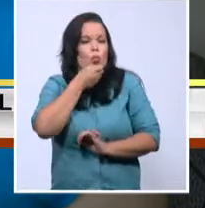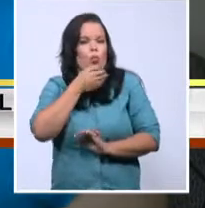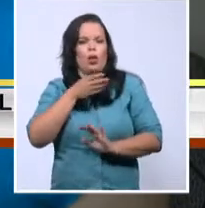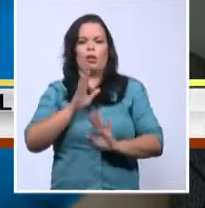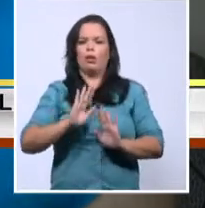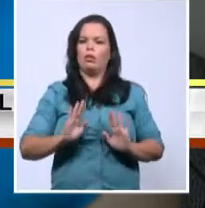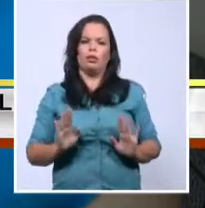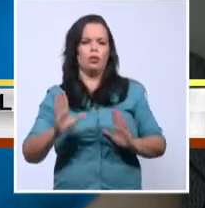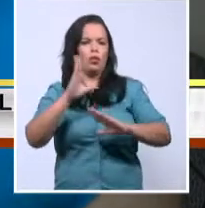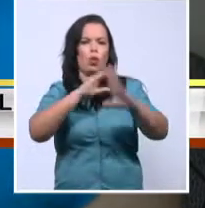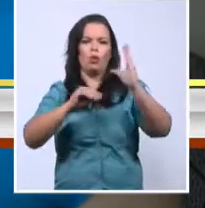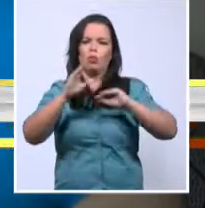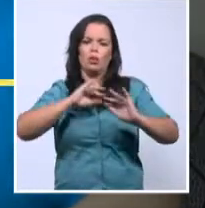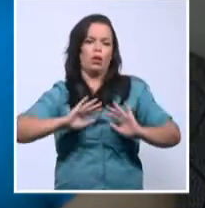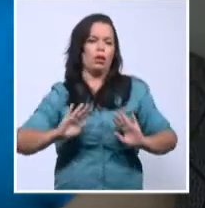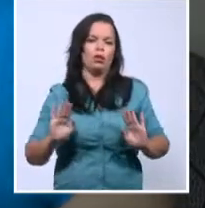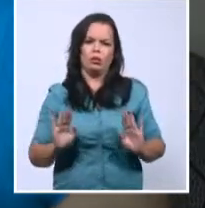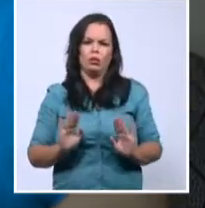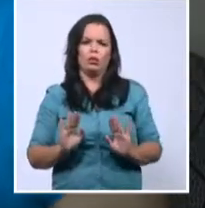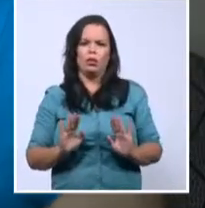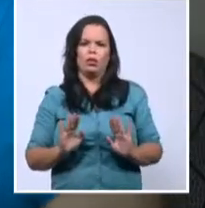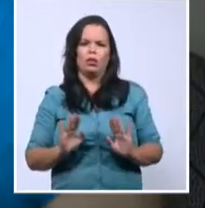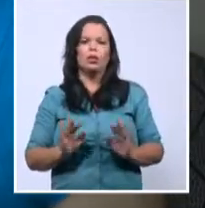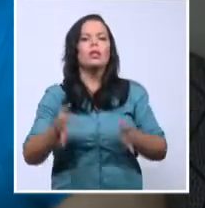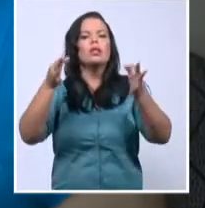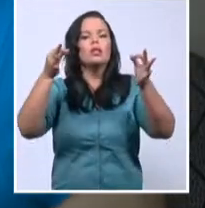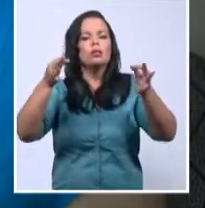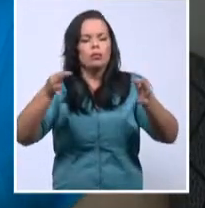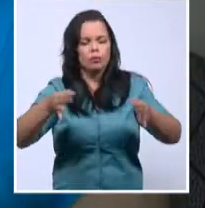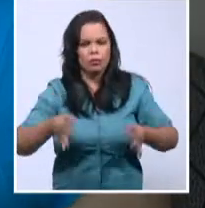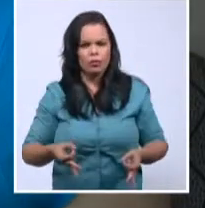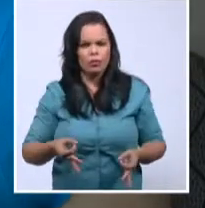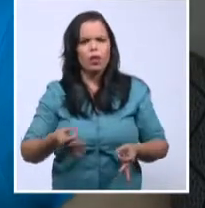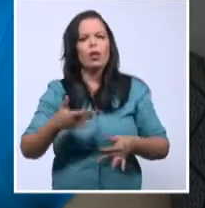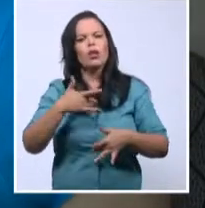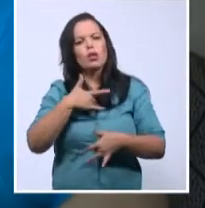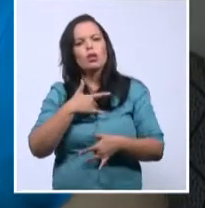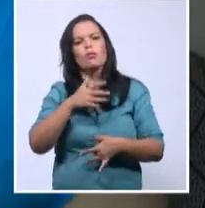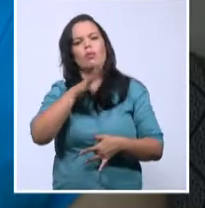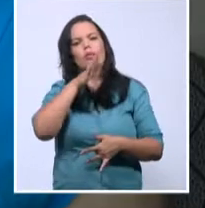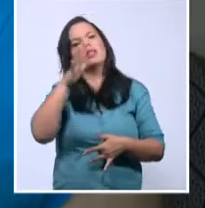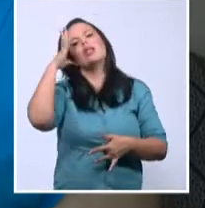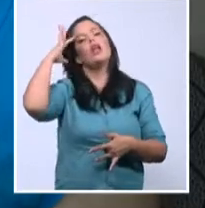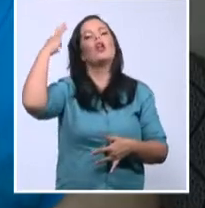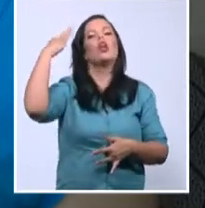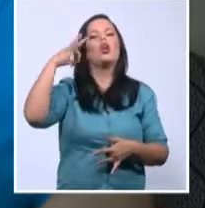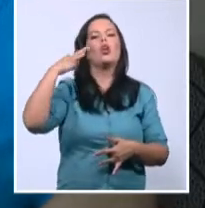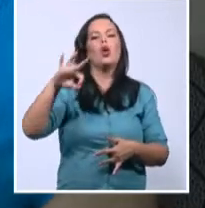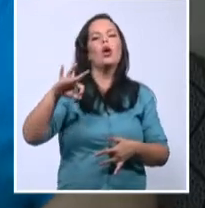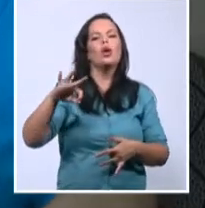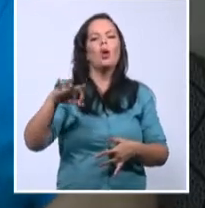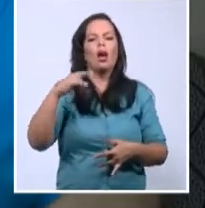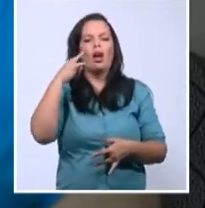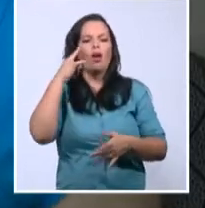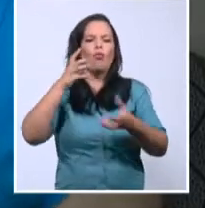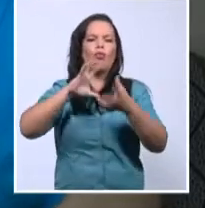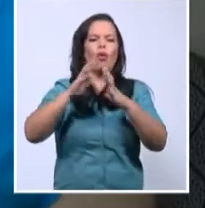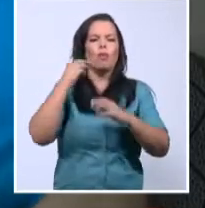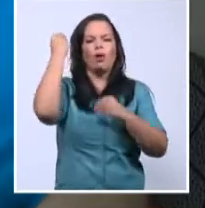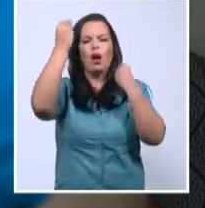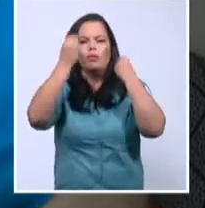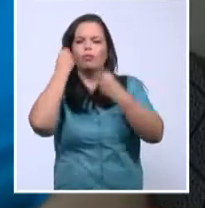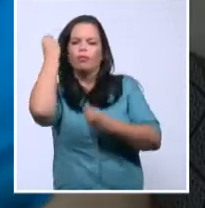ocurran hechos de ese tipo. E igualmente creo en el pensamiento. Todo tiene que tener como base el pensamiento, y eso ha sido